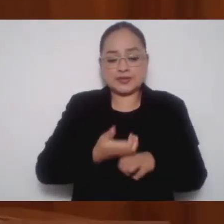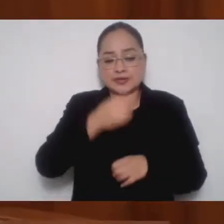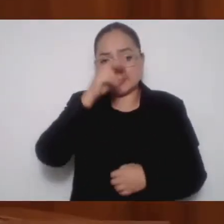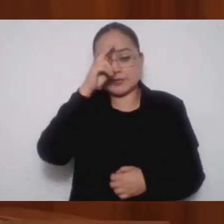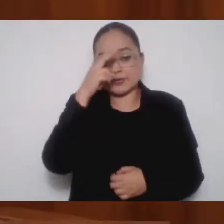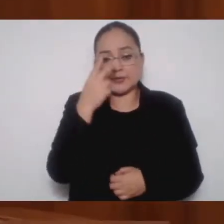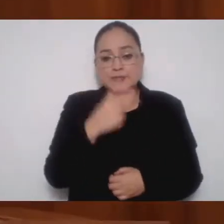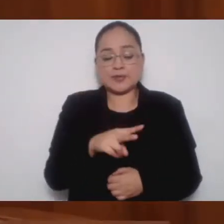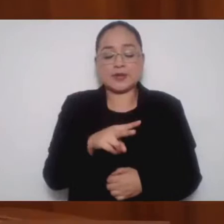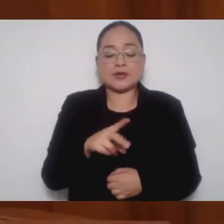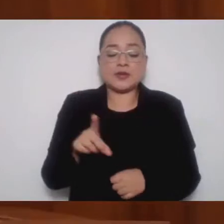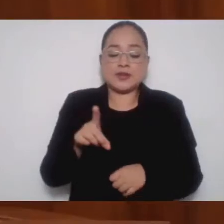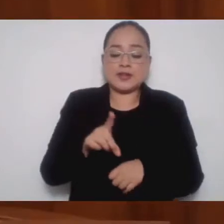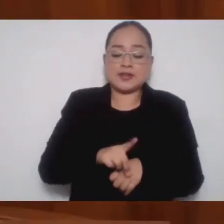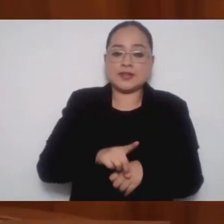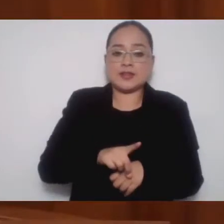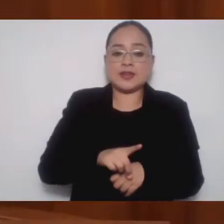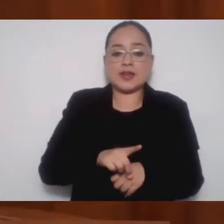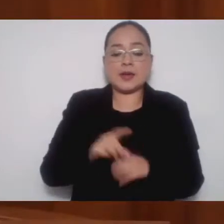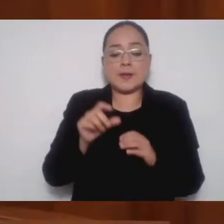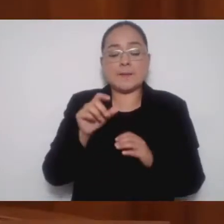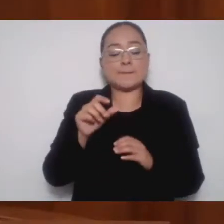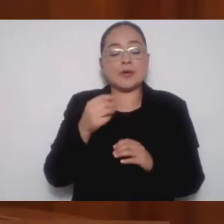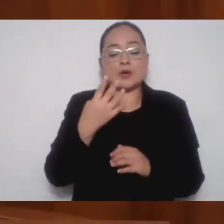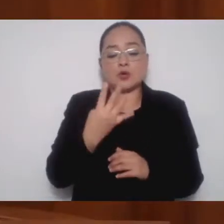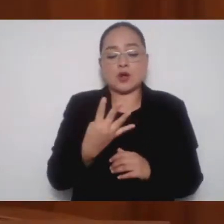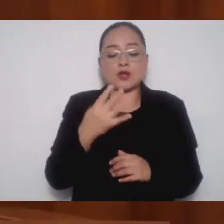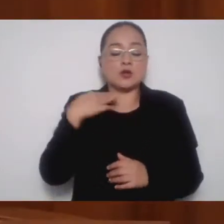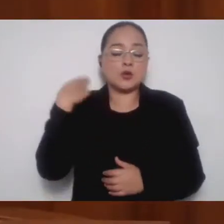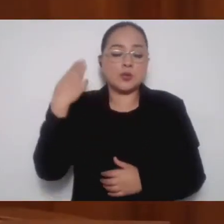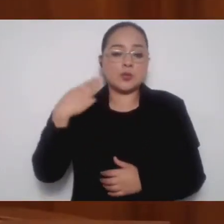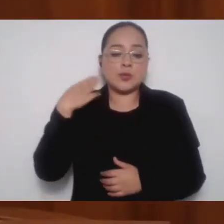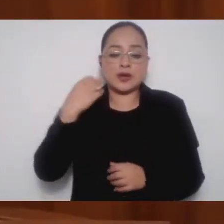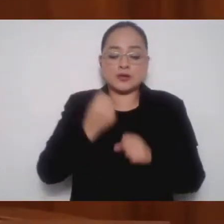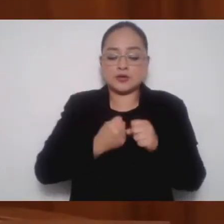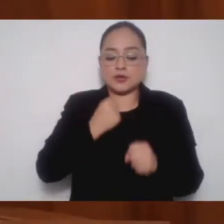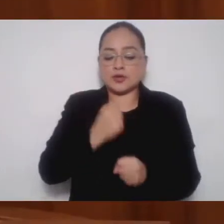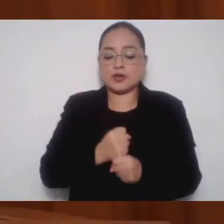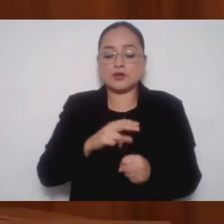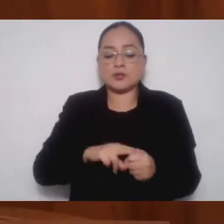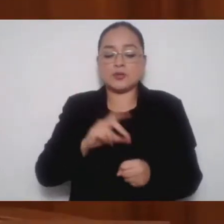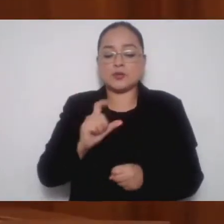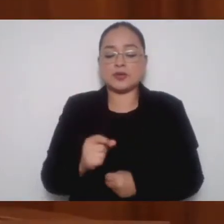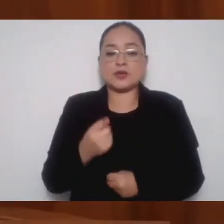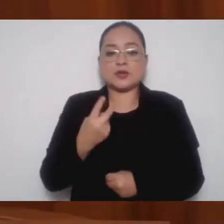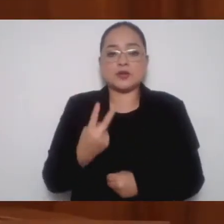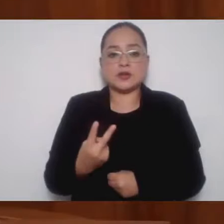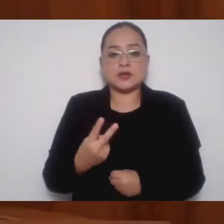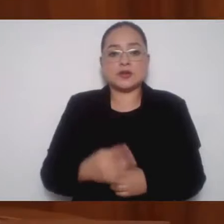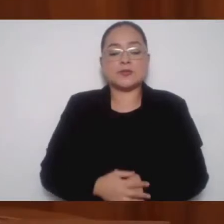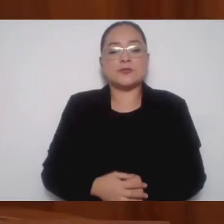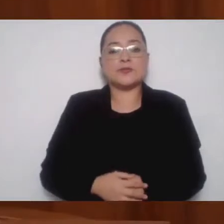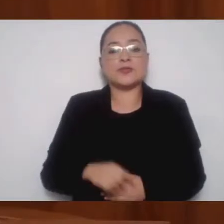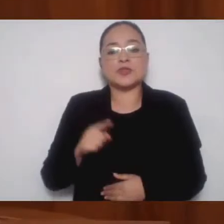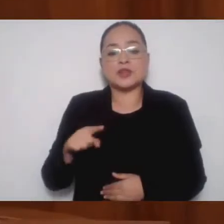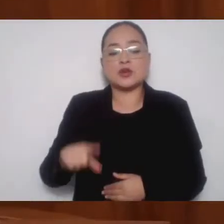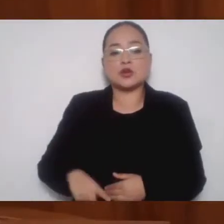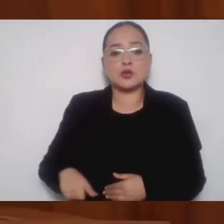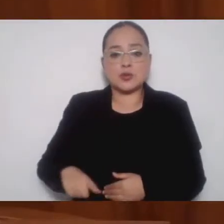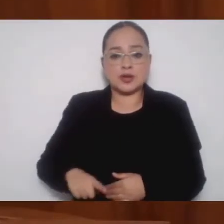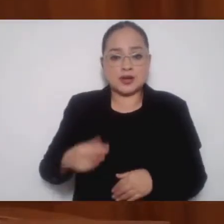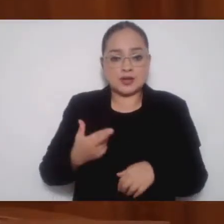Estado de México, a los 4 días del mes de marzo del año 2022. El